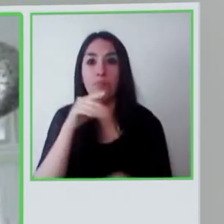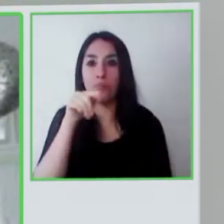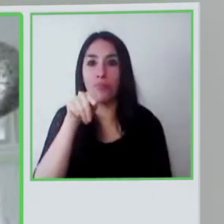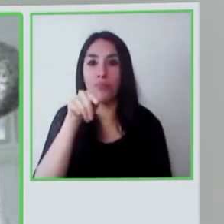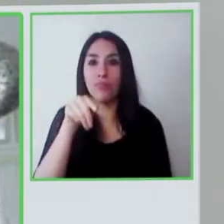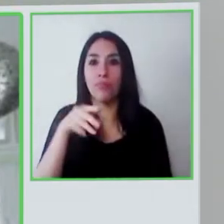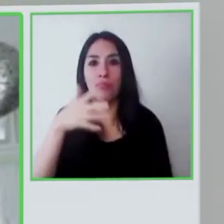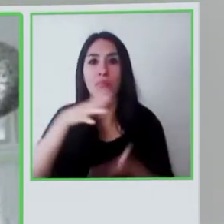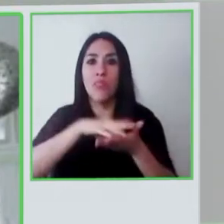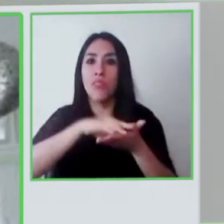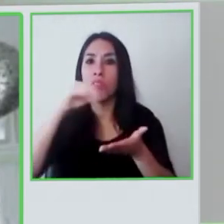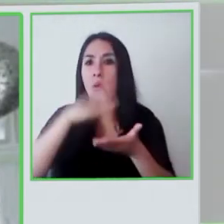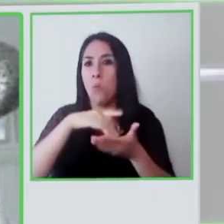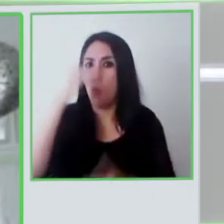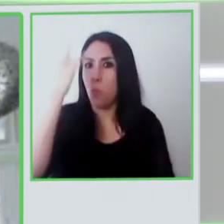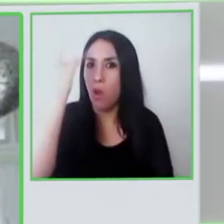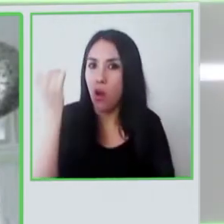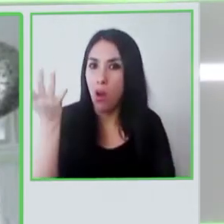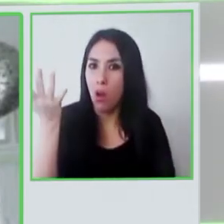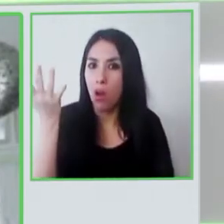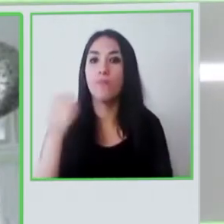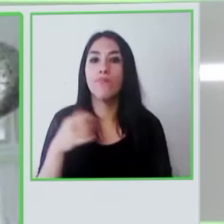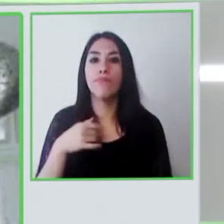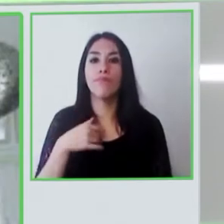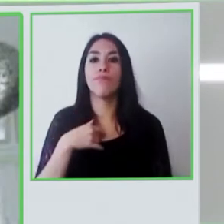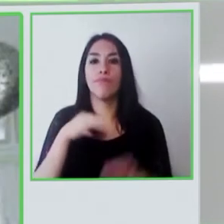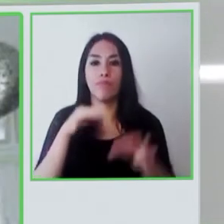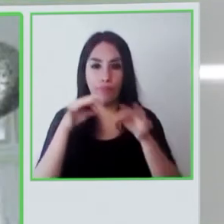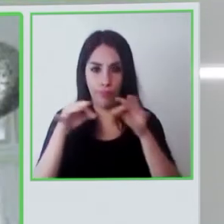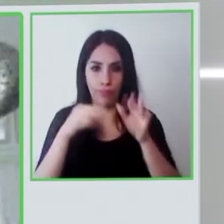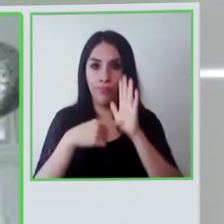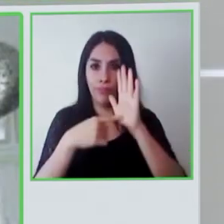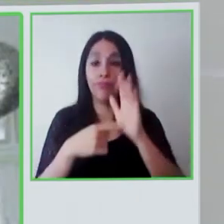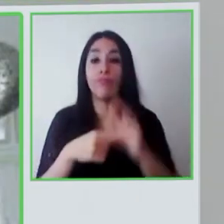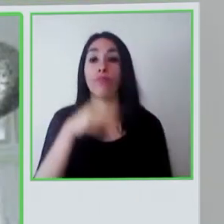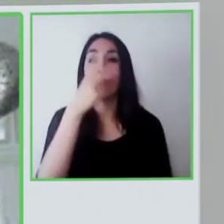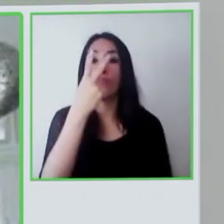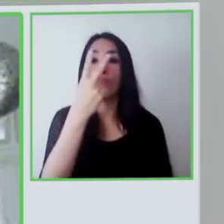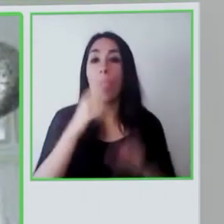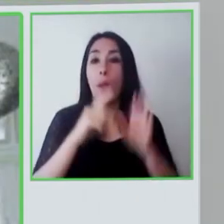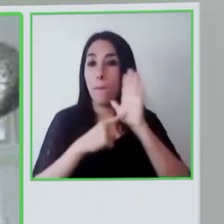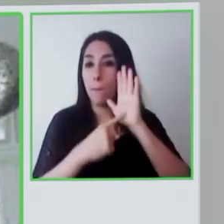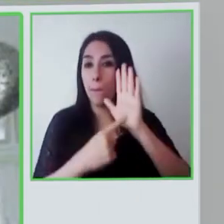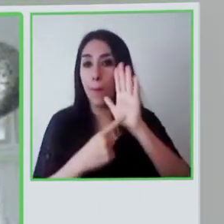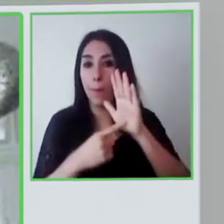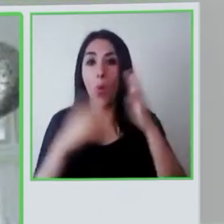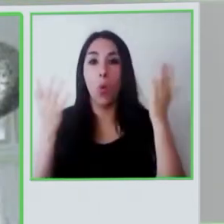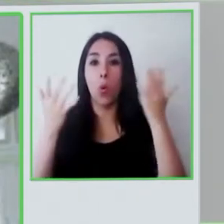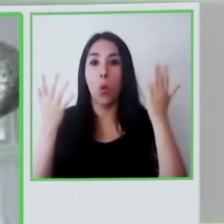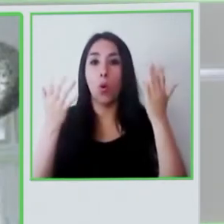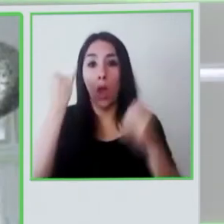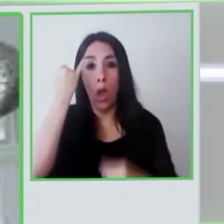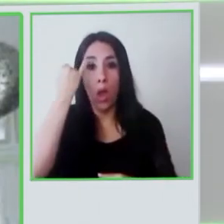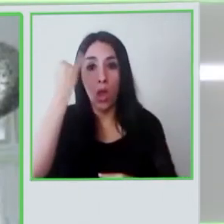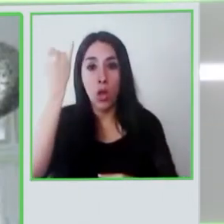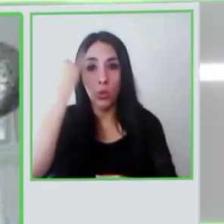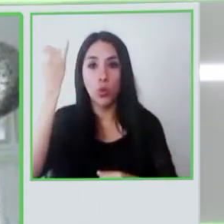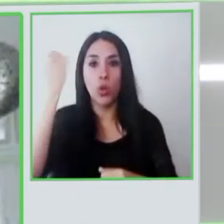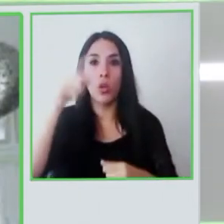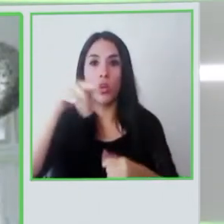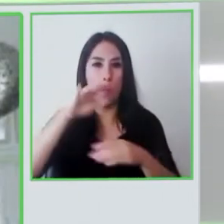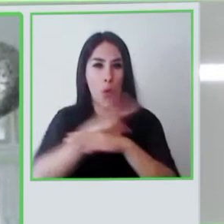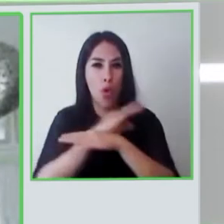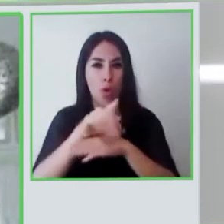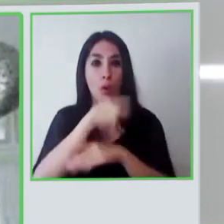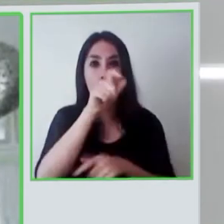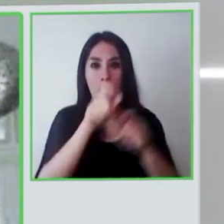dar dos ejemplos de los cambios prácticos que vienen de la creación de las redes de empleados y quiero hablar un poco acerca de la